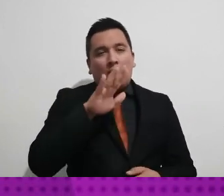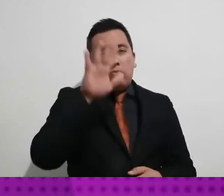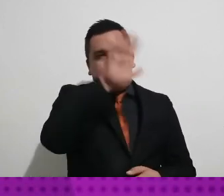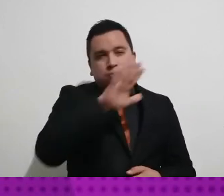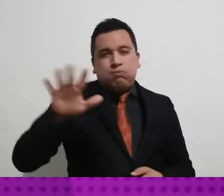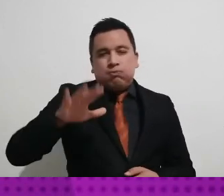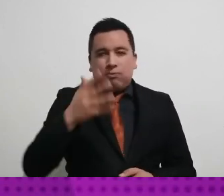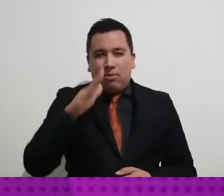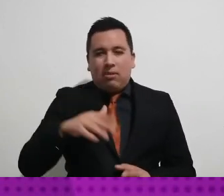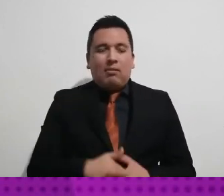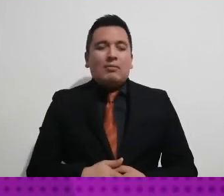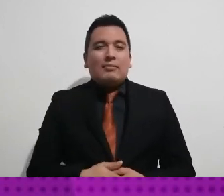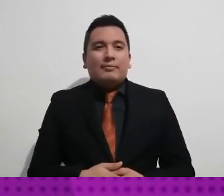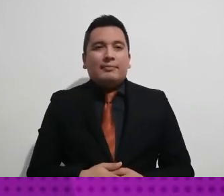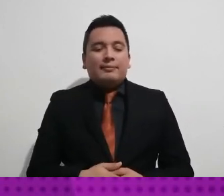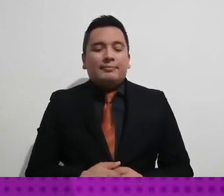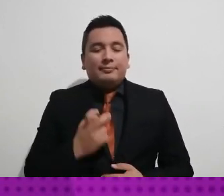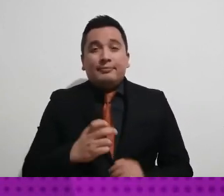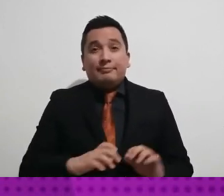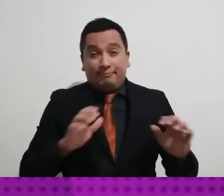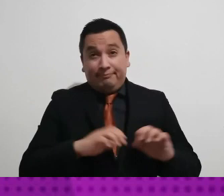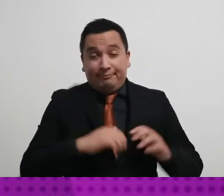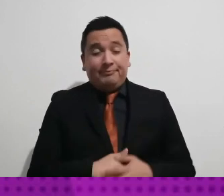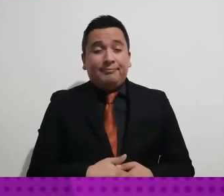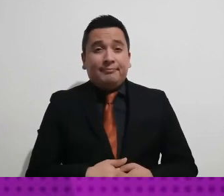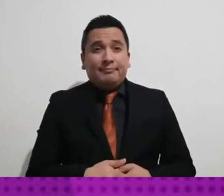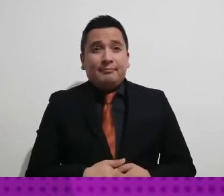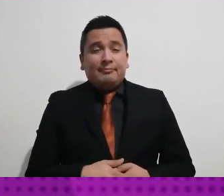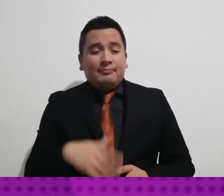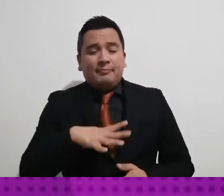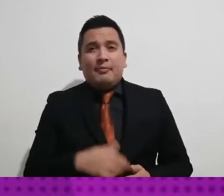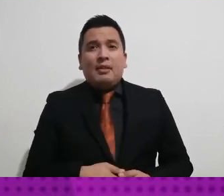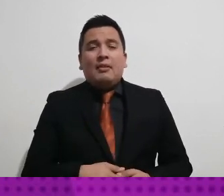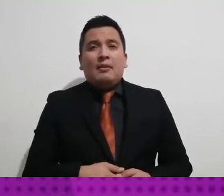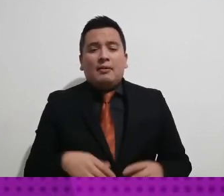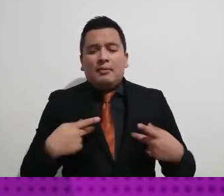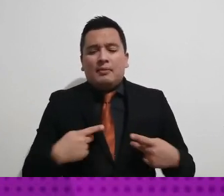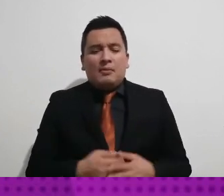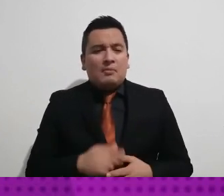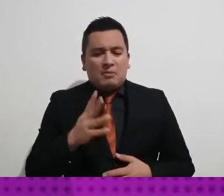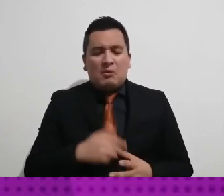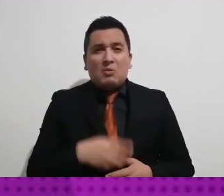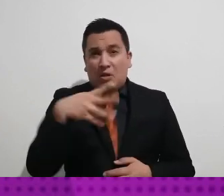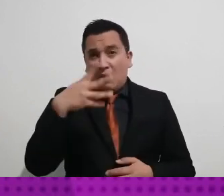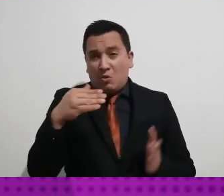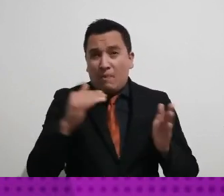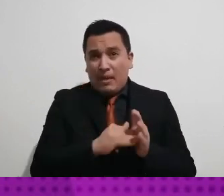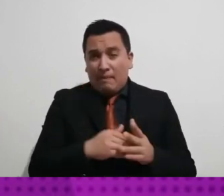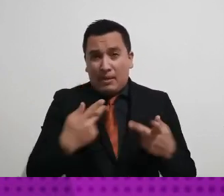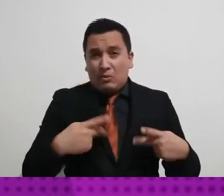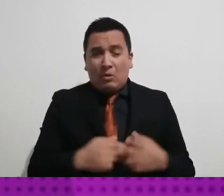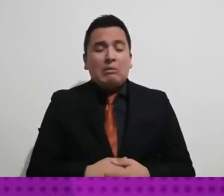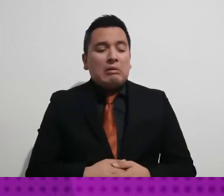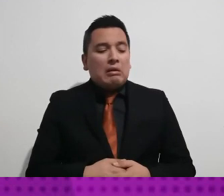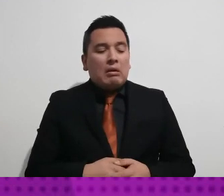distritos electorales. A través de estos instrumentos electrónicos se recibió la votación de cerca de